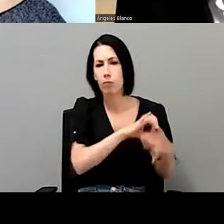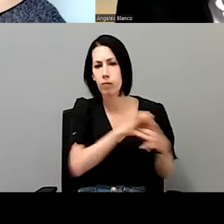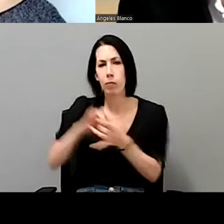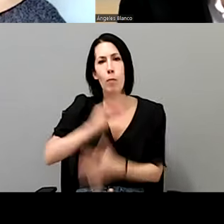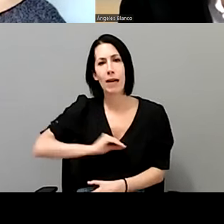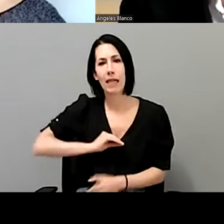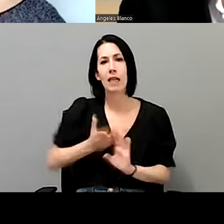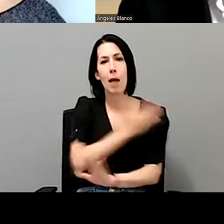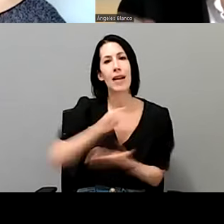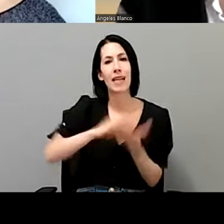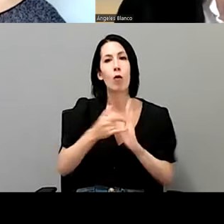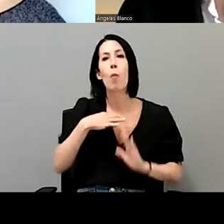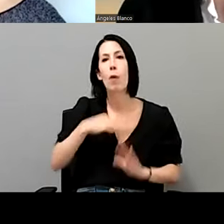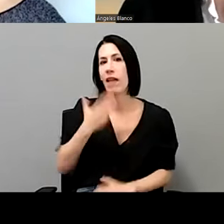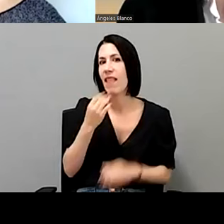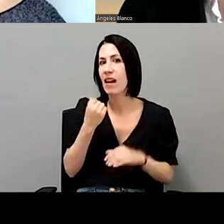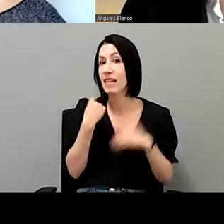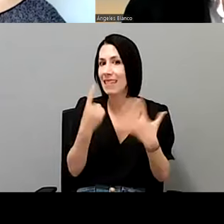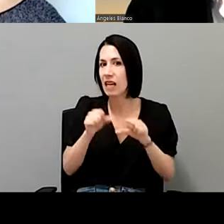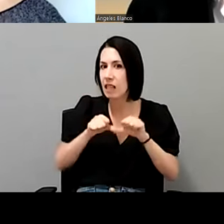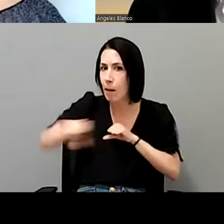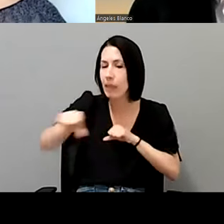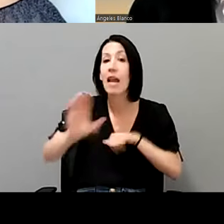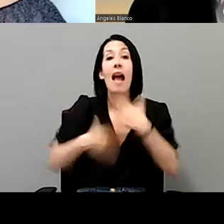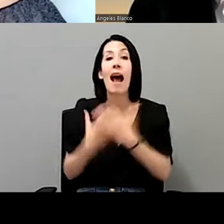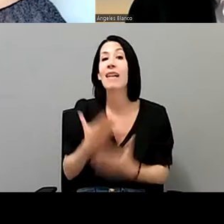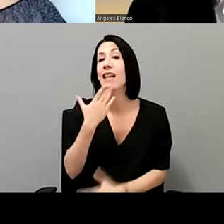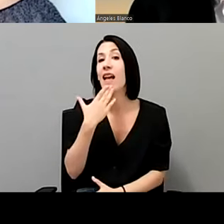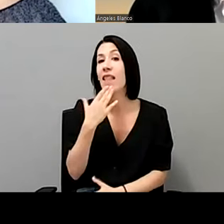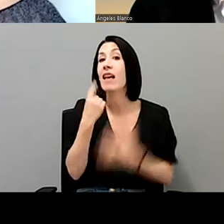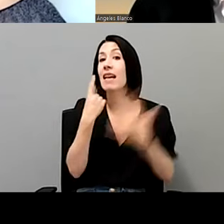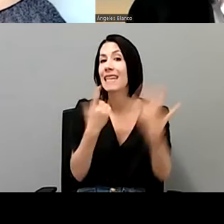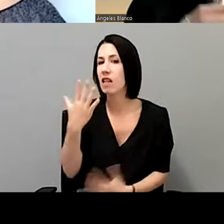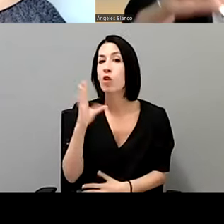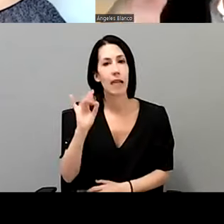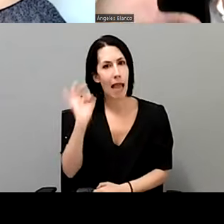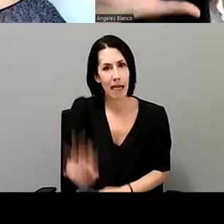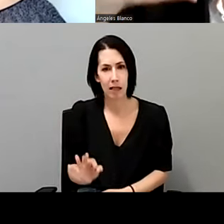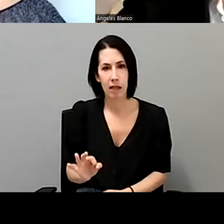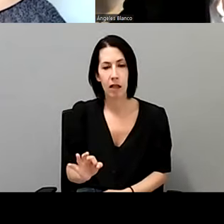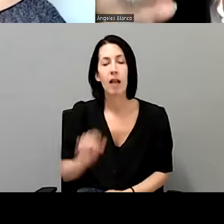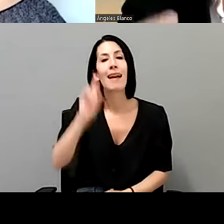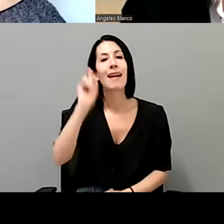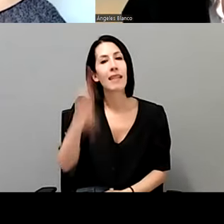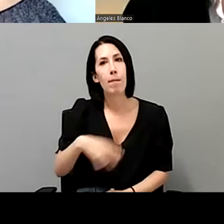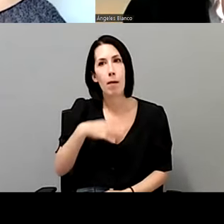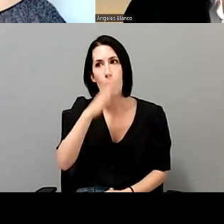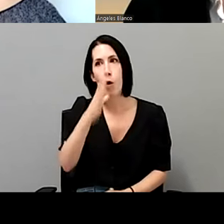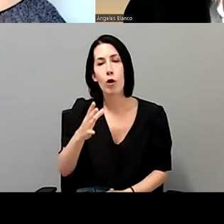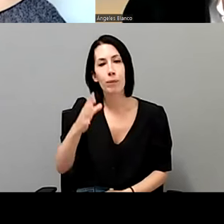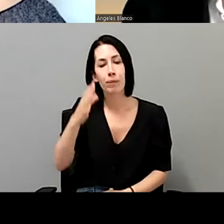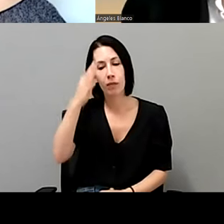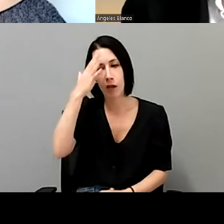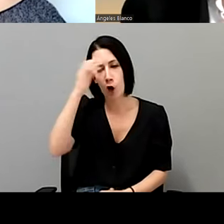posible a partir de los 6 años, hasta los 65. Sí, lo de los 65 es así. Pero también porque es otra lógica de